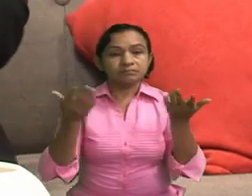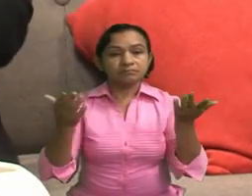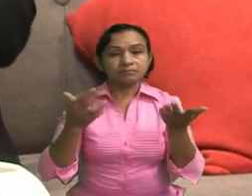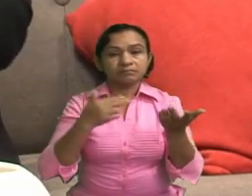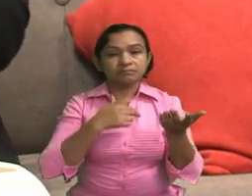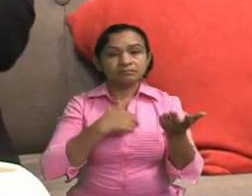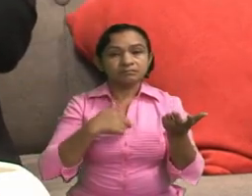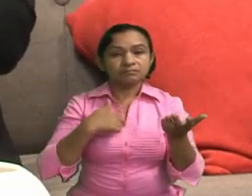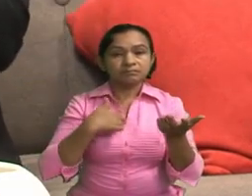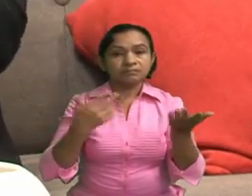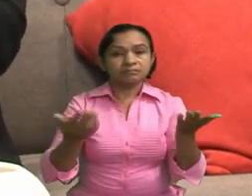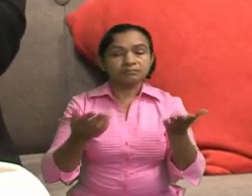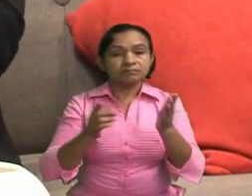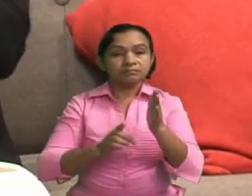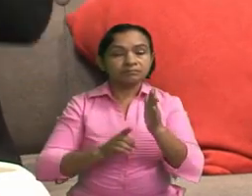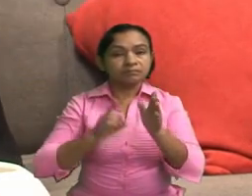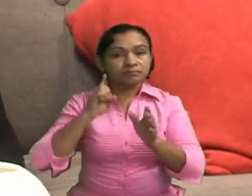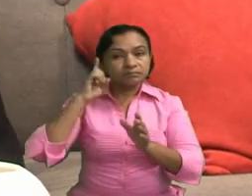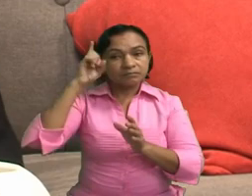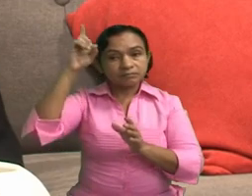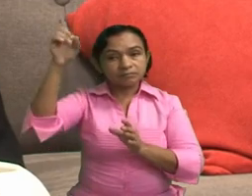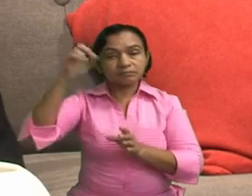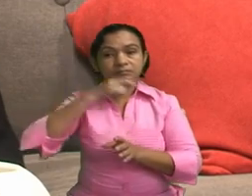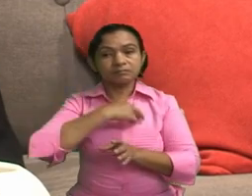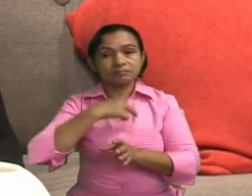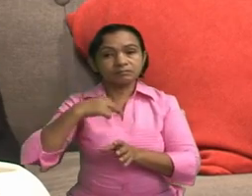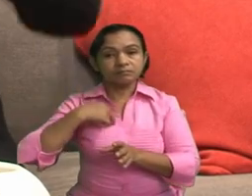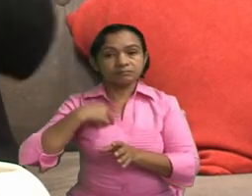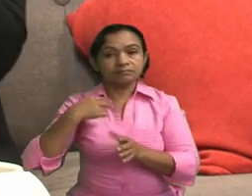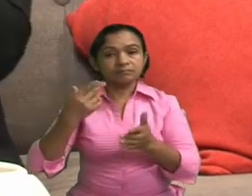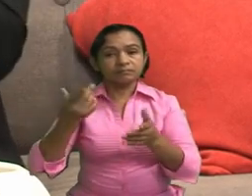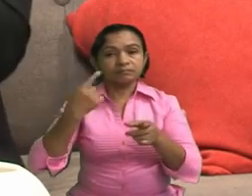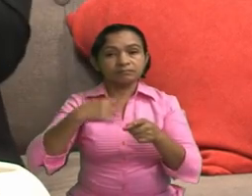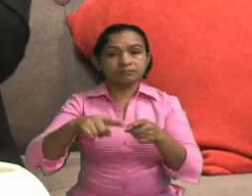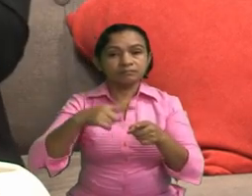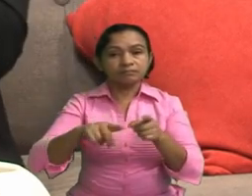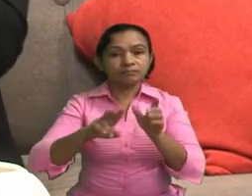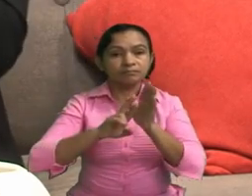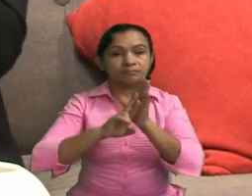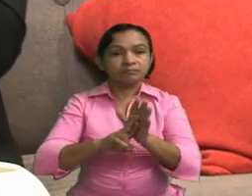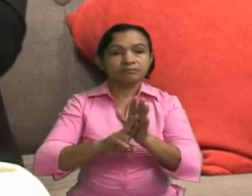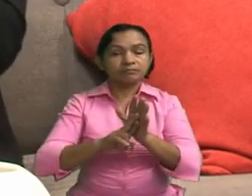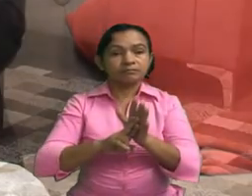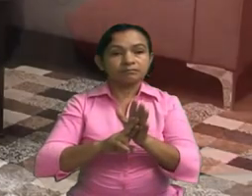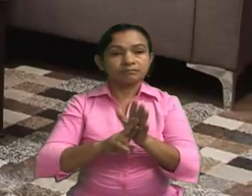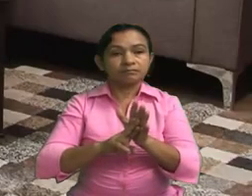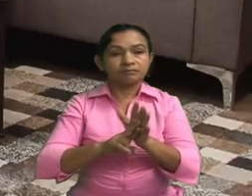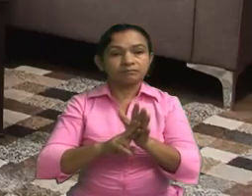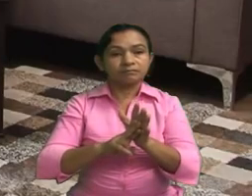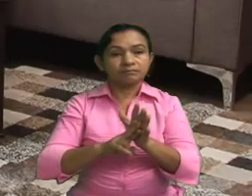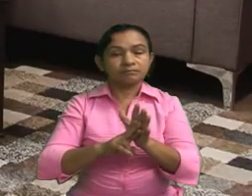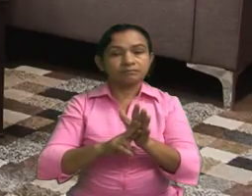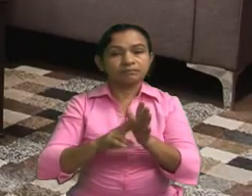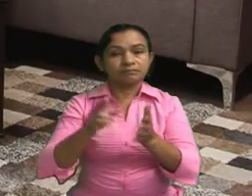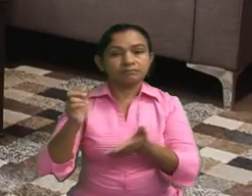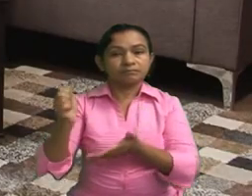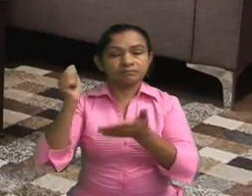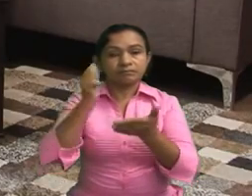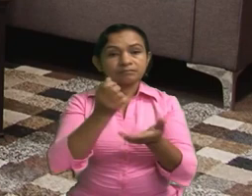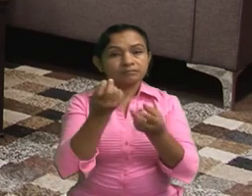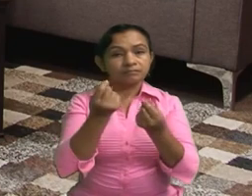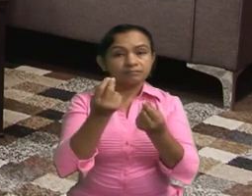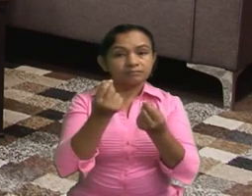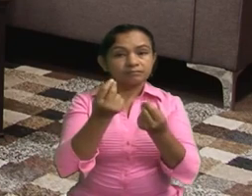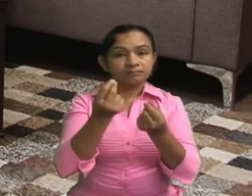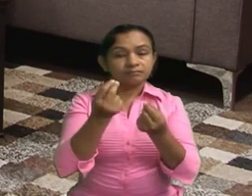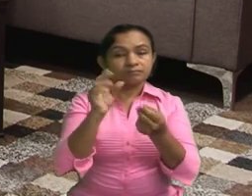a desarrollar o ejecutar o hacer el pago por el resultado. Este es el ¿Ya? Fondo Verde para el Clima, ¿no? Este es el